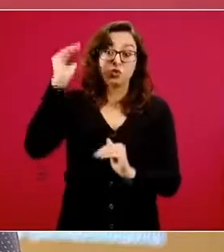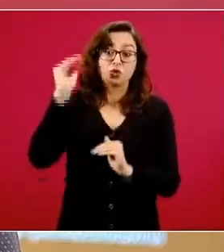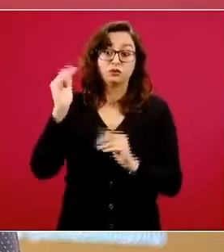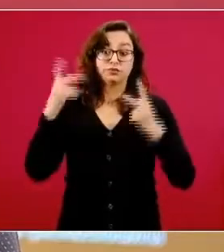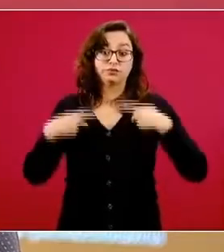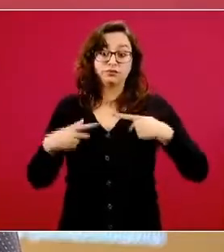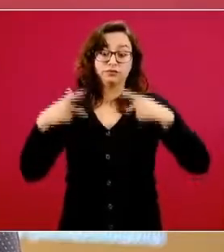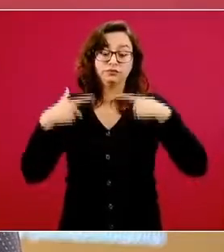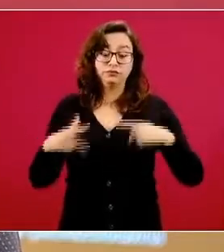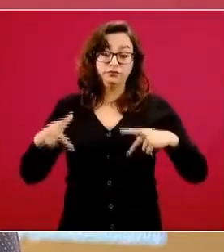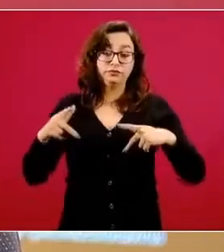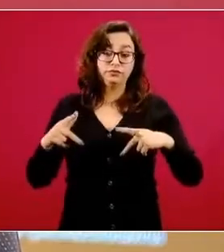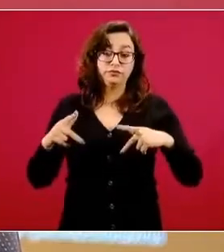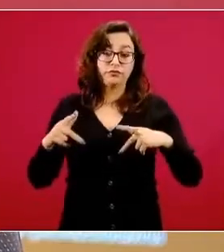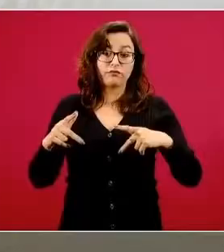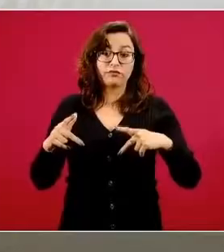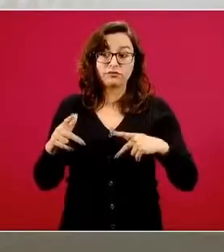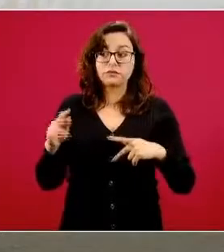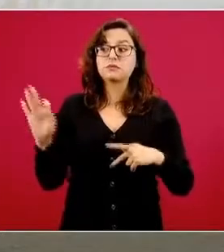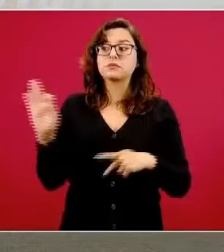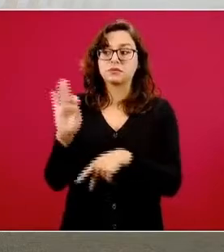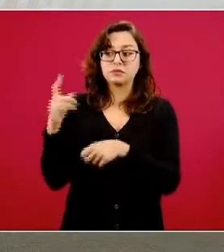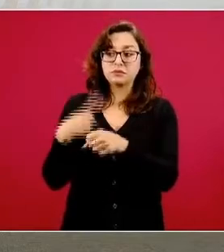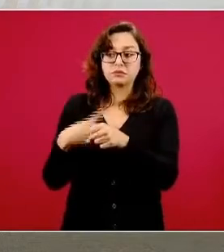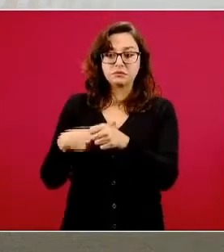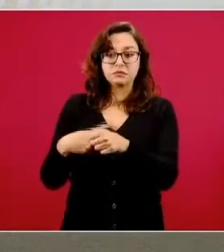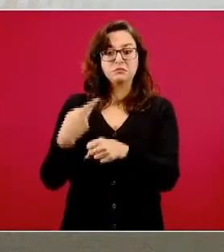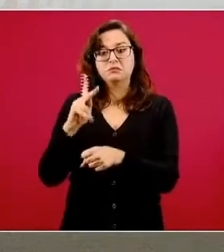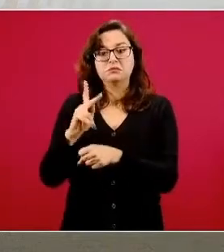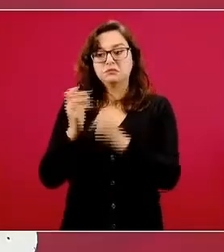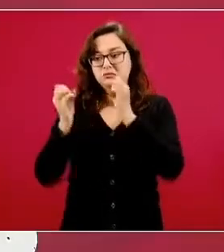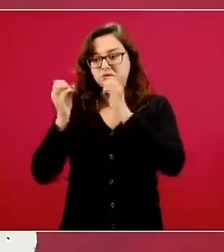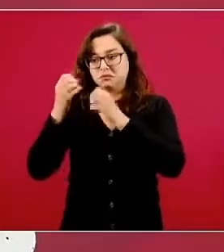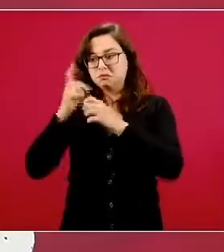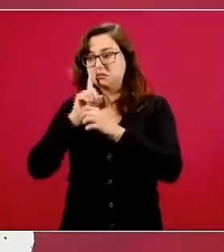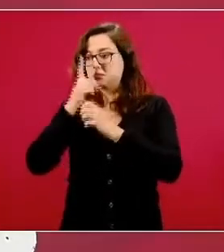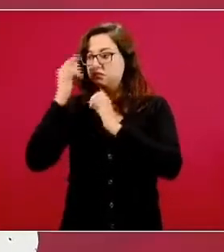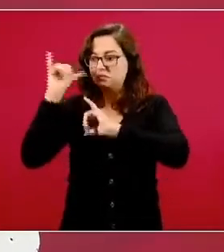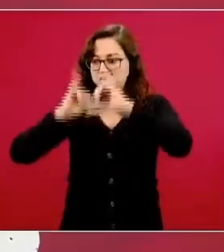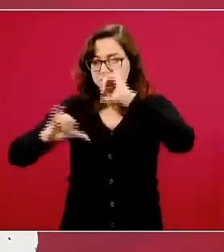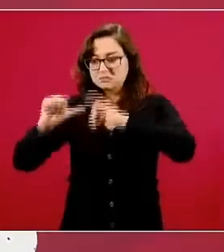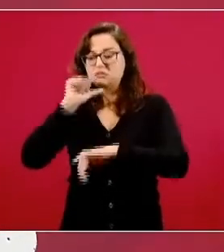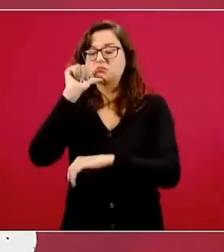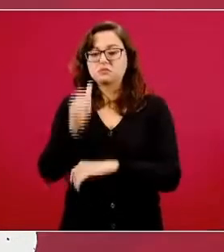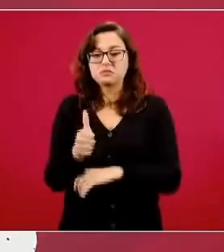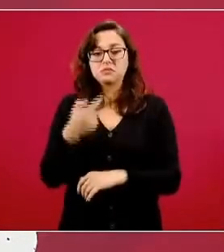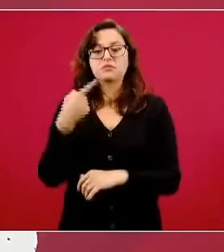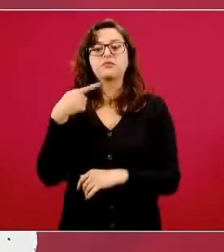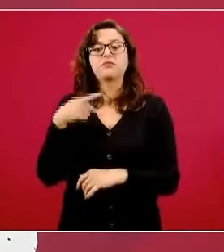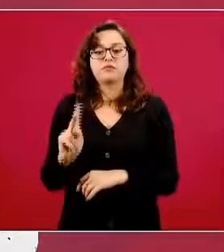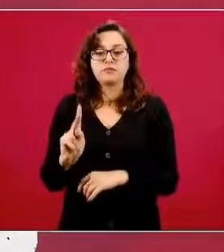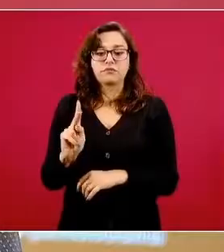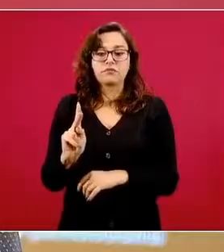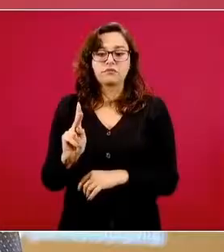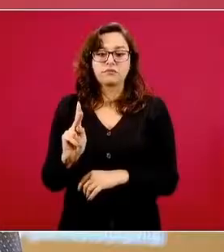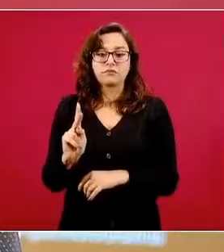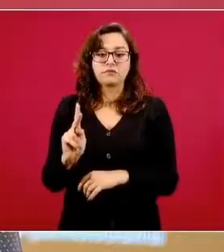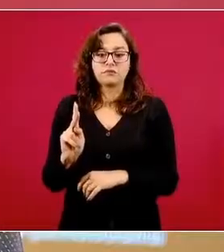personas que son sospechosas pero que no se les tomó muestra. Pero dado que